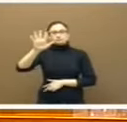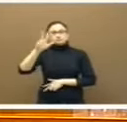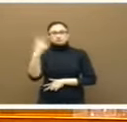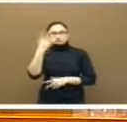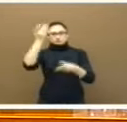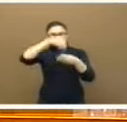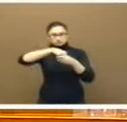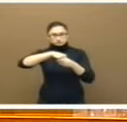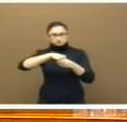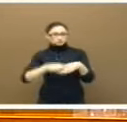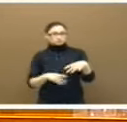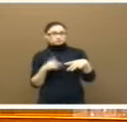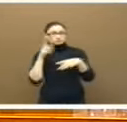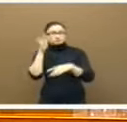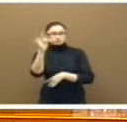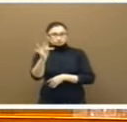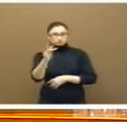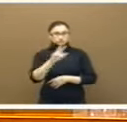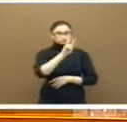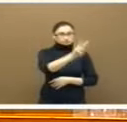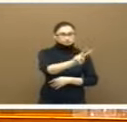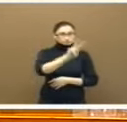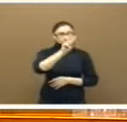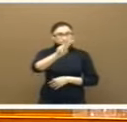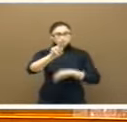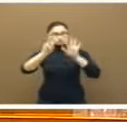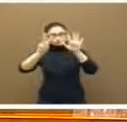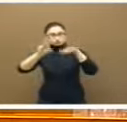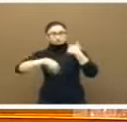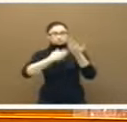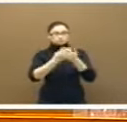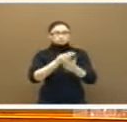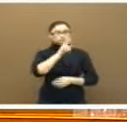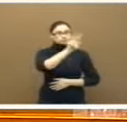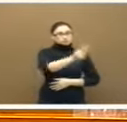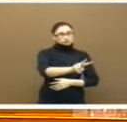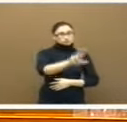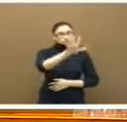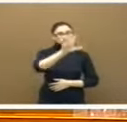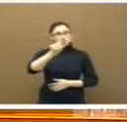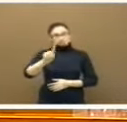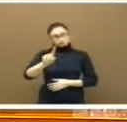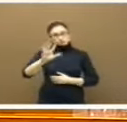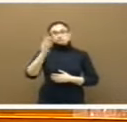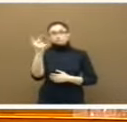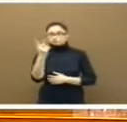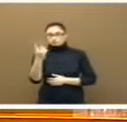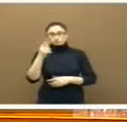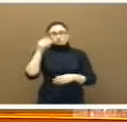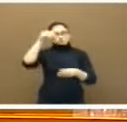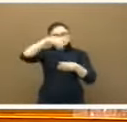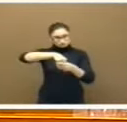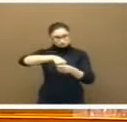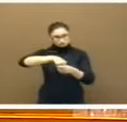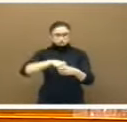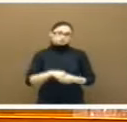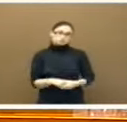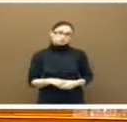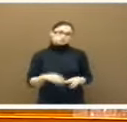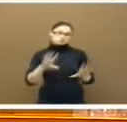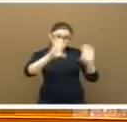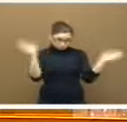incluidas, más desde la 228 a la 251, ambas incluidas. Este conjunto de